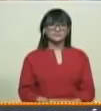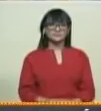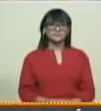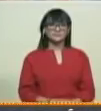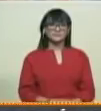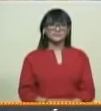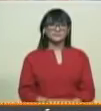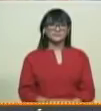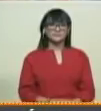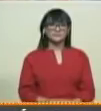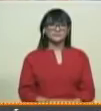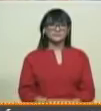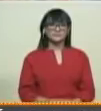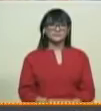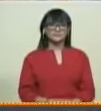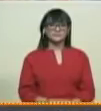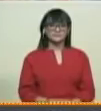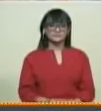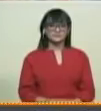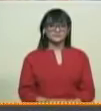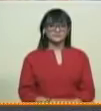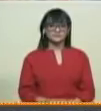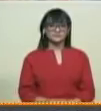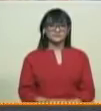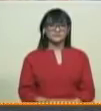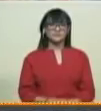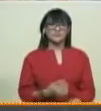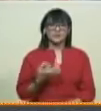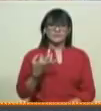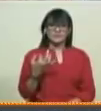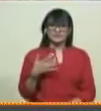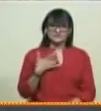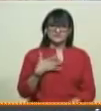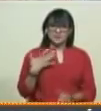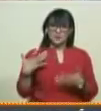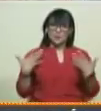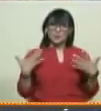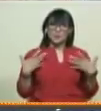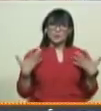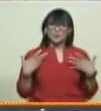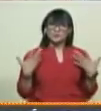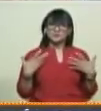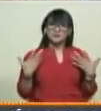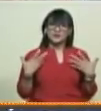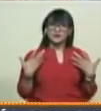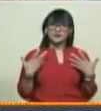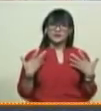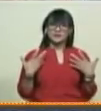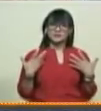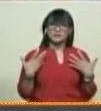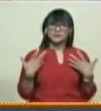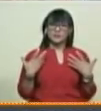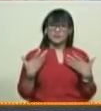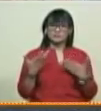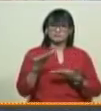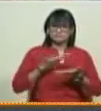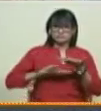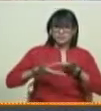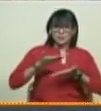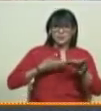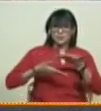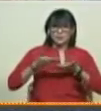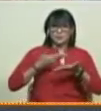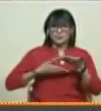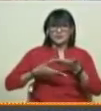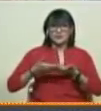memnuniyet duydum. He estado muy contento porque nuestro volumen de comercio en los